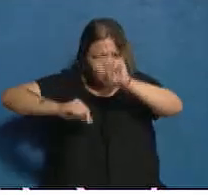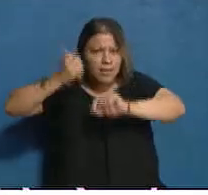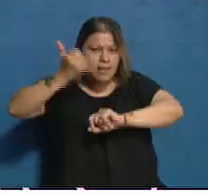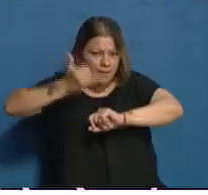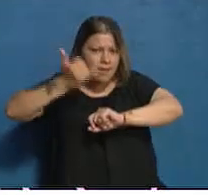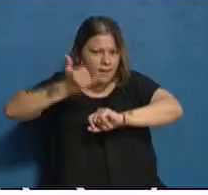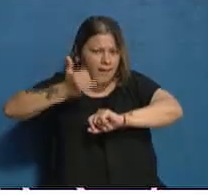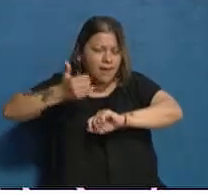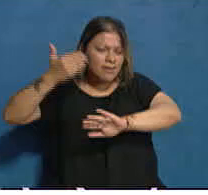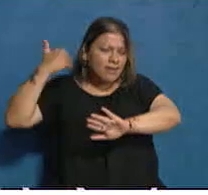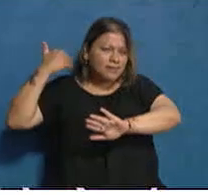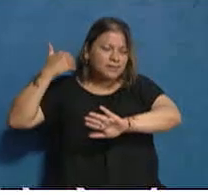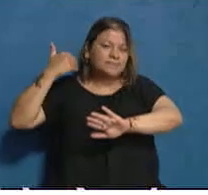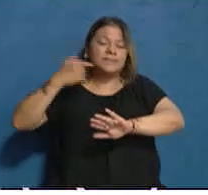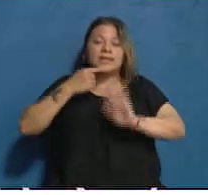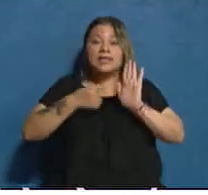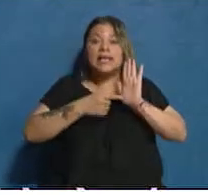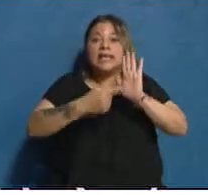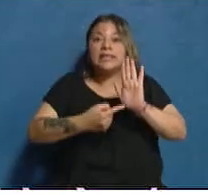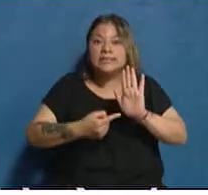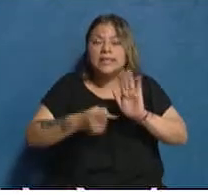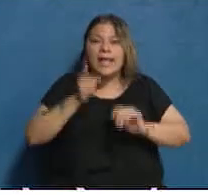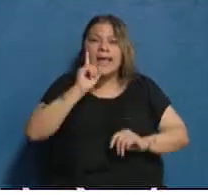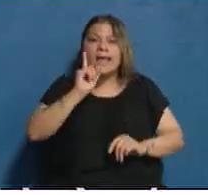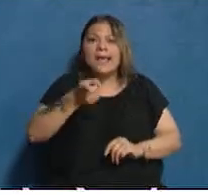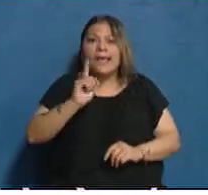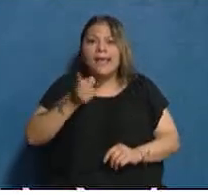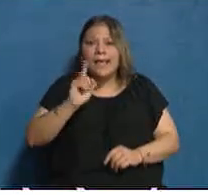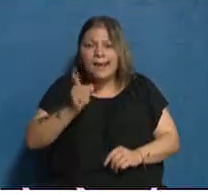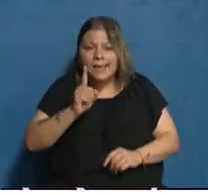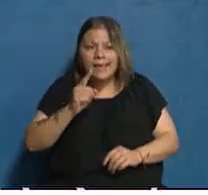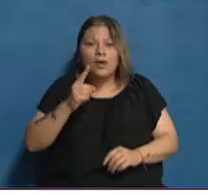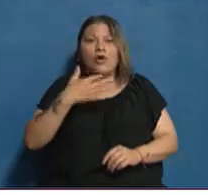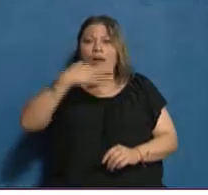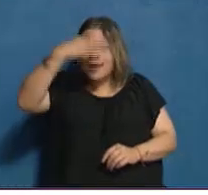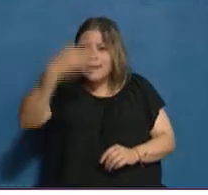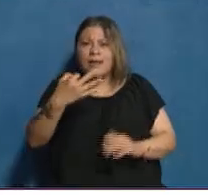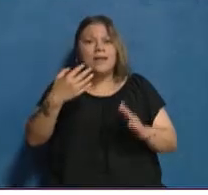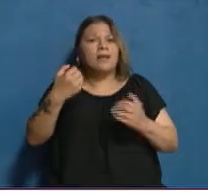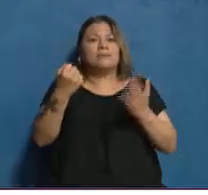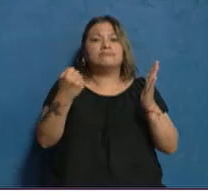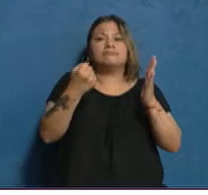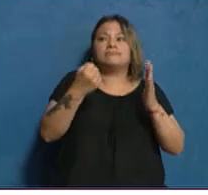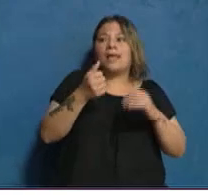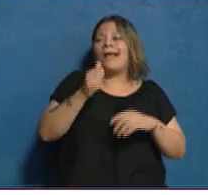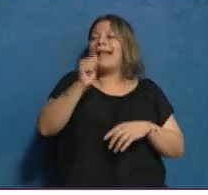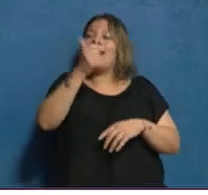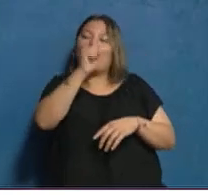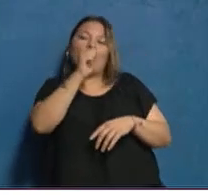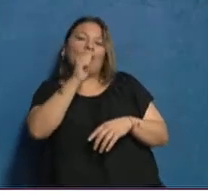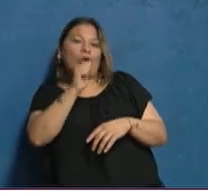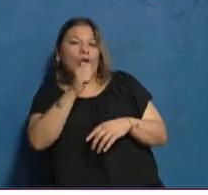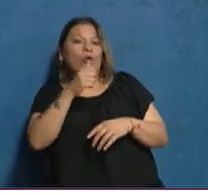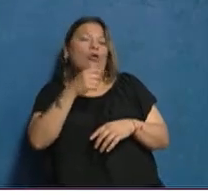que la cantidad o el riesgo real de siniestro vial luego del consumo de alcohol o